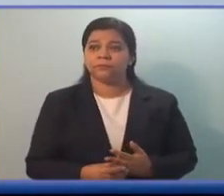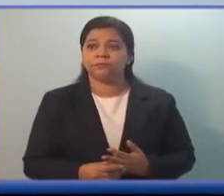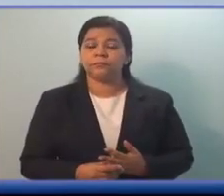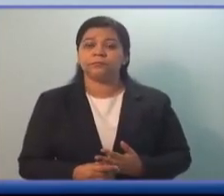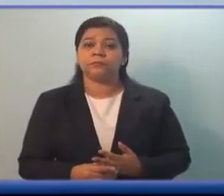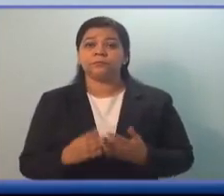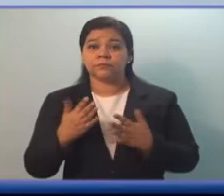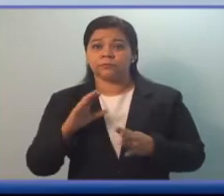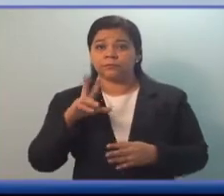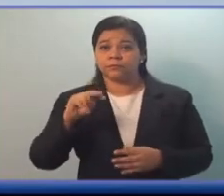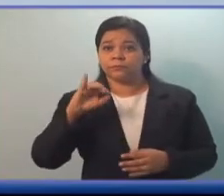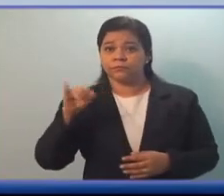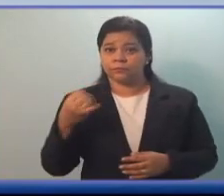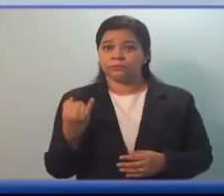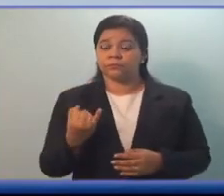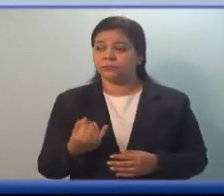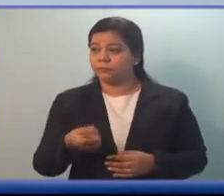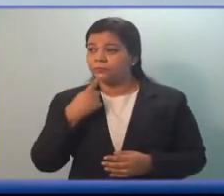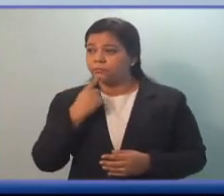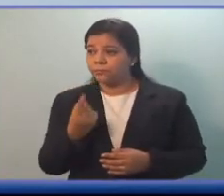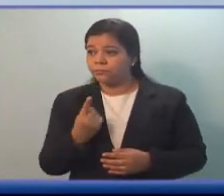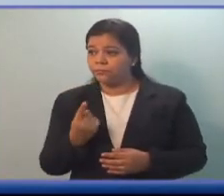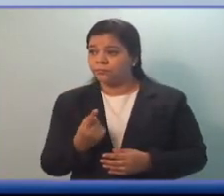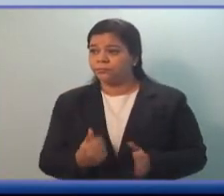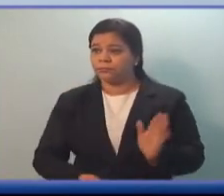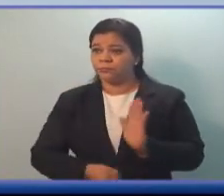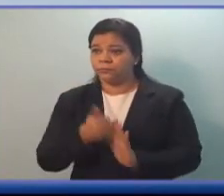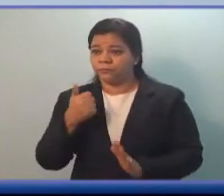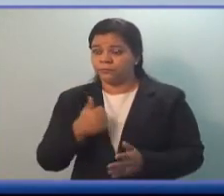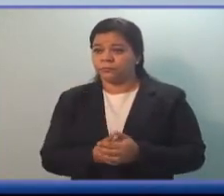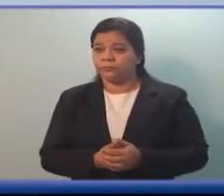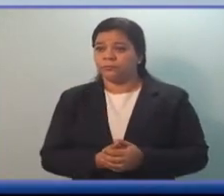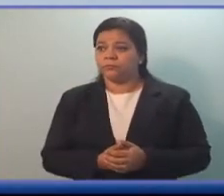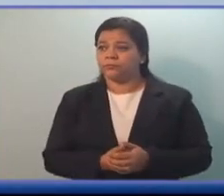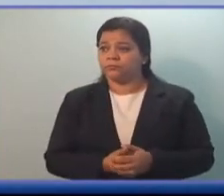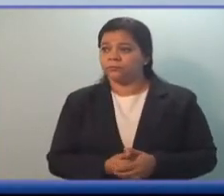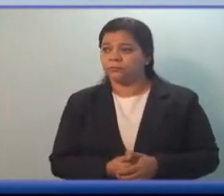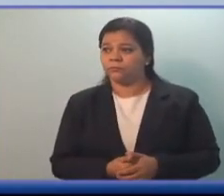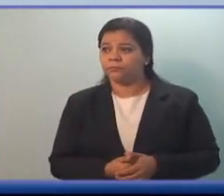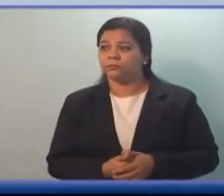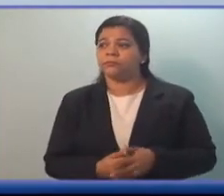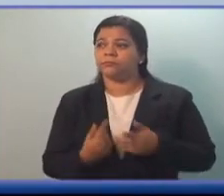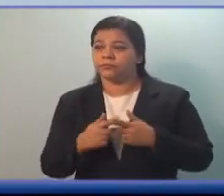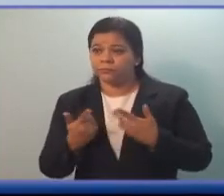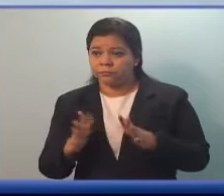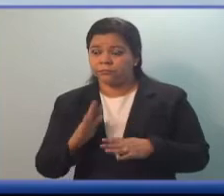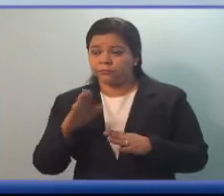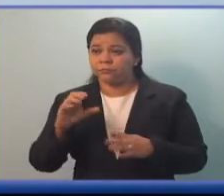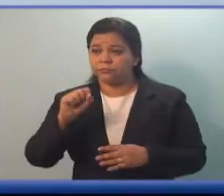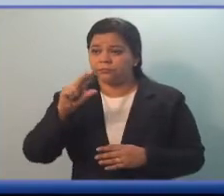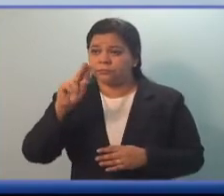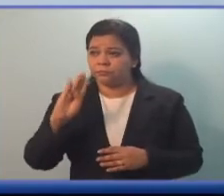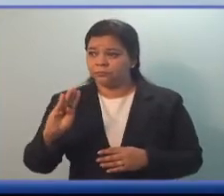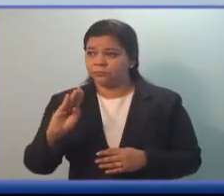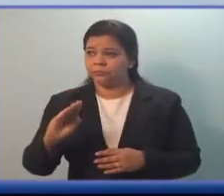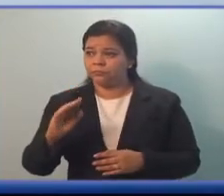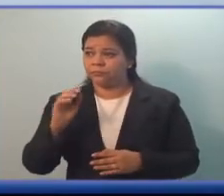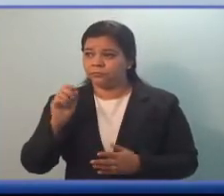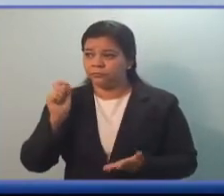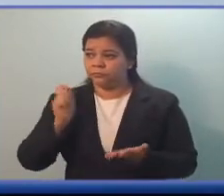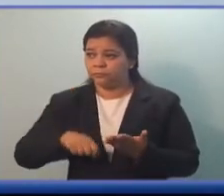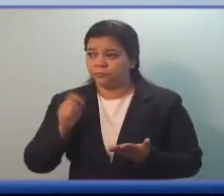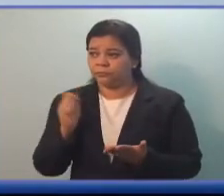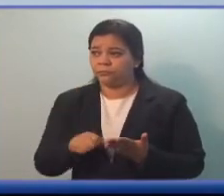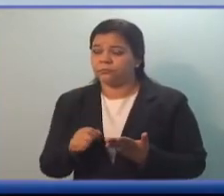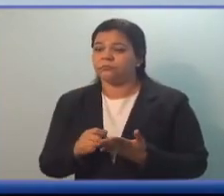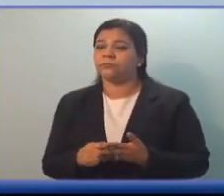la Judicatura, posteriormente pues estuve aquí en la sección de notariado como su jefe, como casi 2